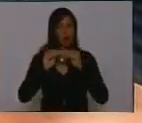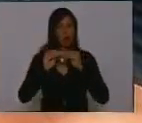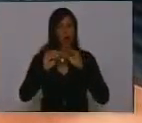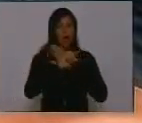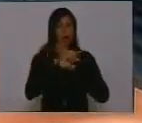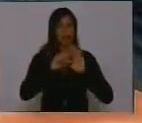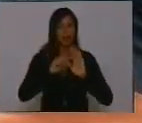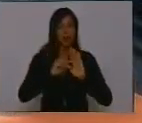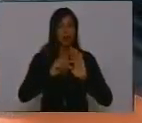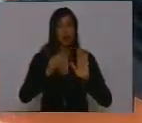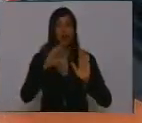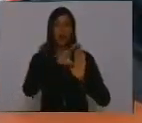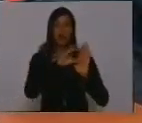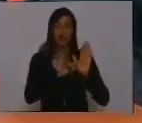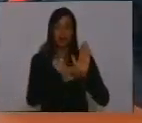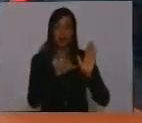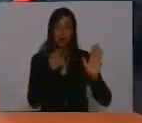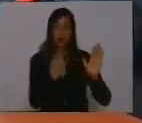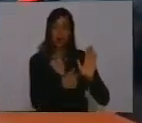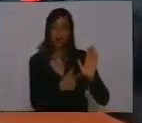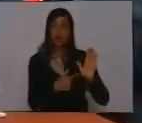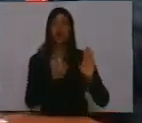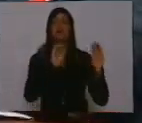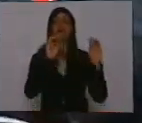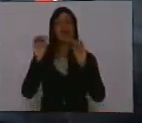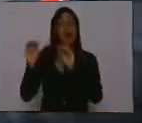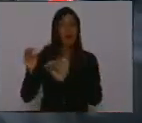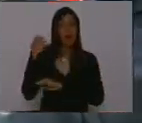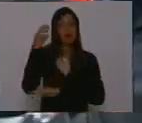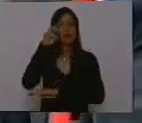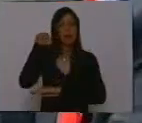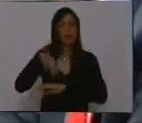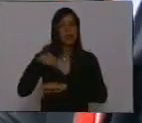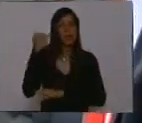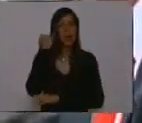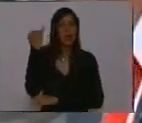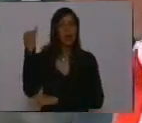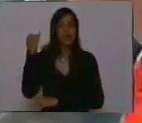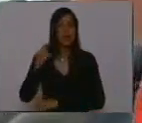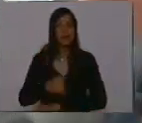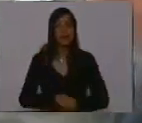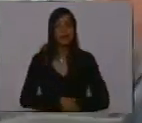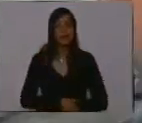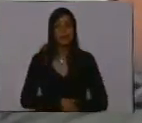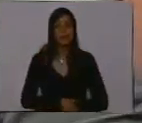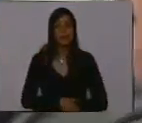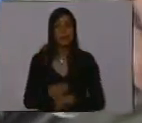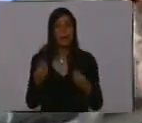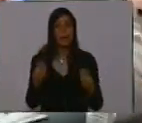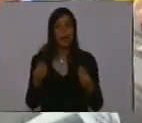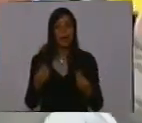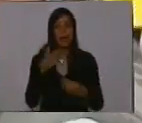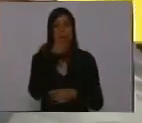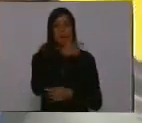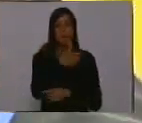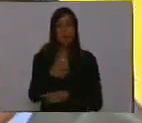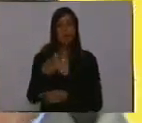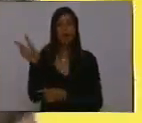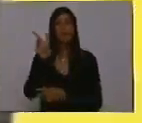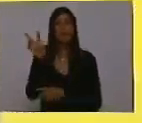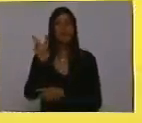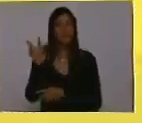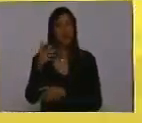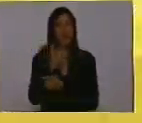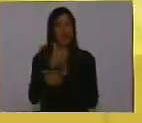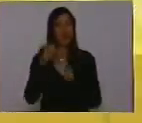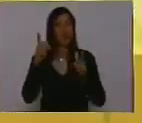artículos constitucionales, esta Asamblea Nacional Constituyente, para que el pueblo soberano de